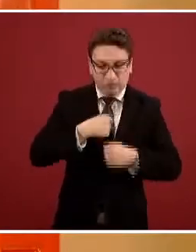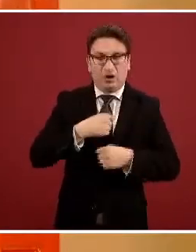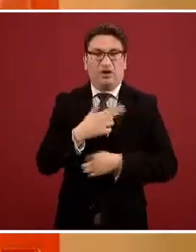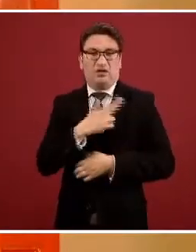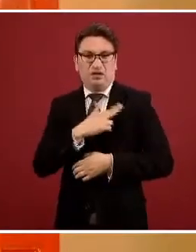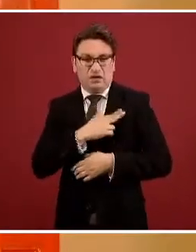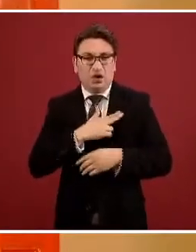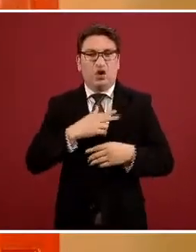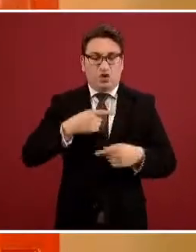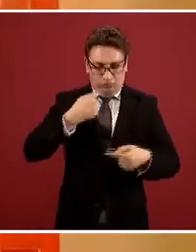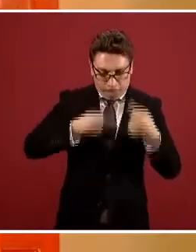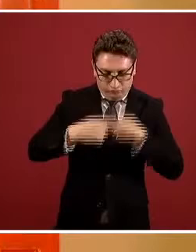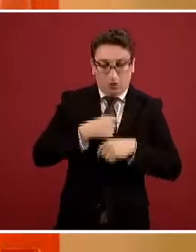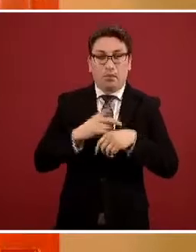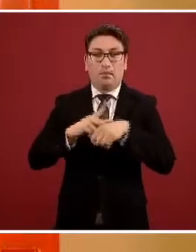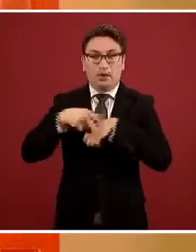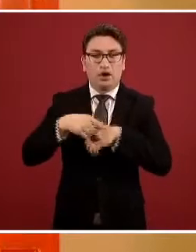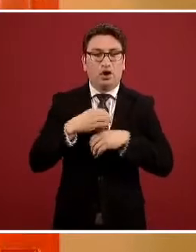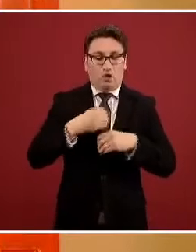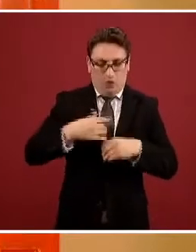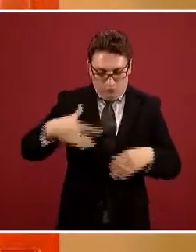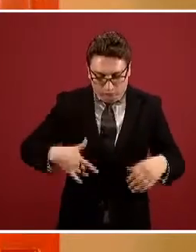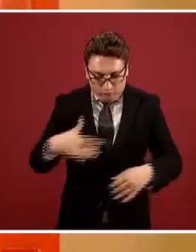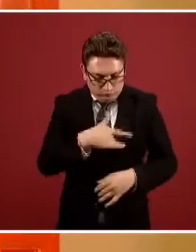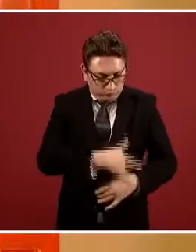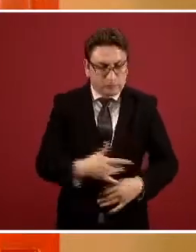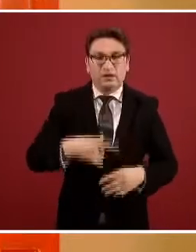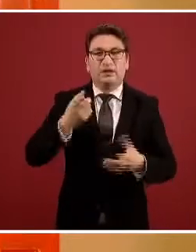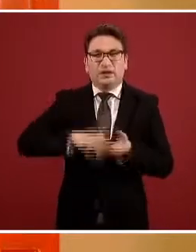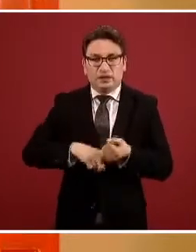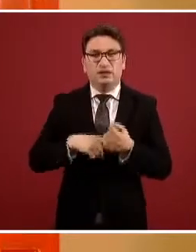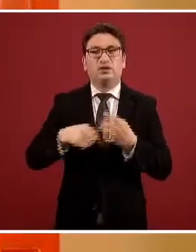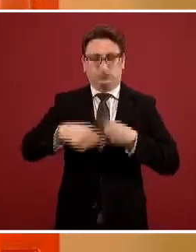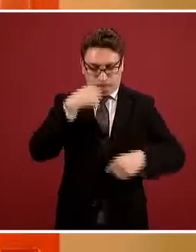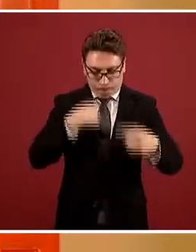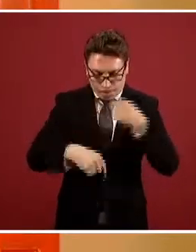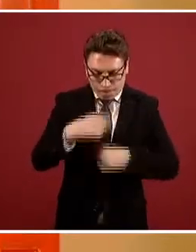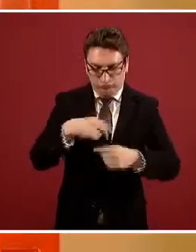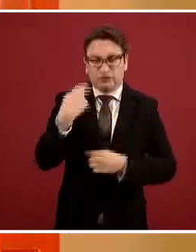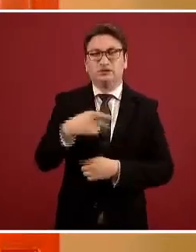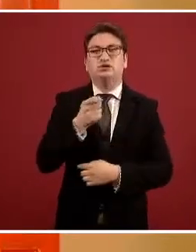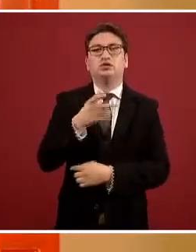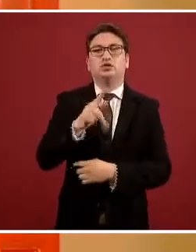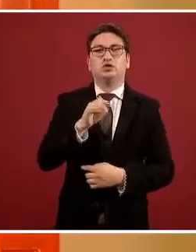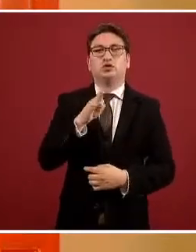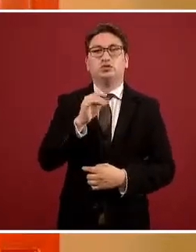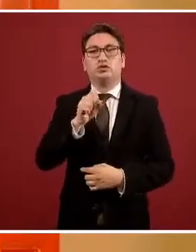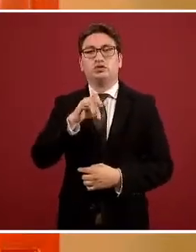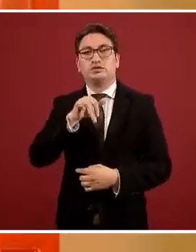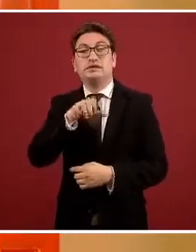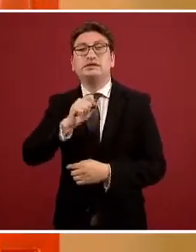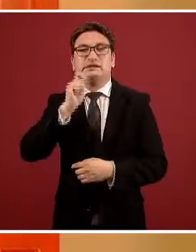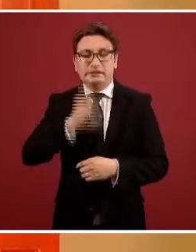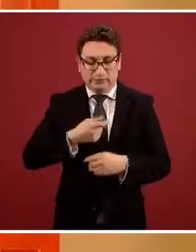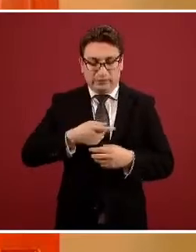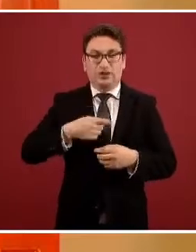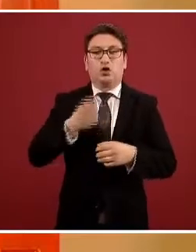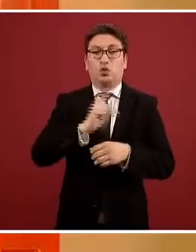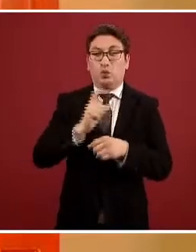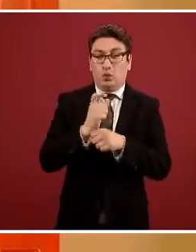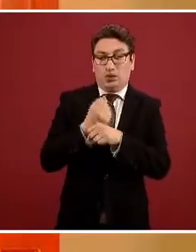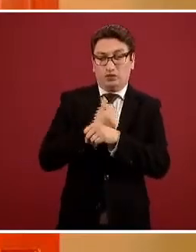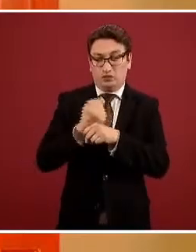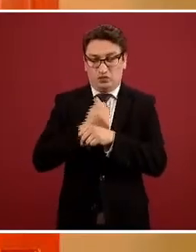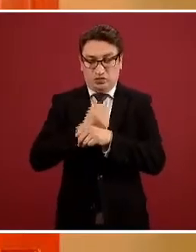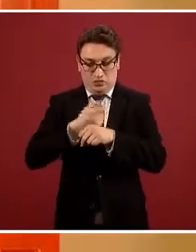lesiones en algunos órganos fundamentales que tienen que ver con un fenómeno de trombosis, con un fenómeno de obstrucción de la